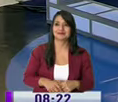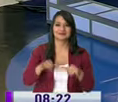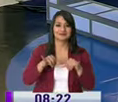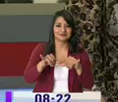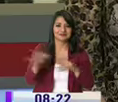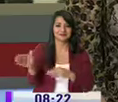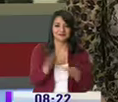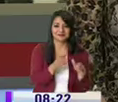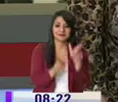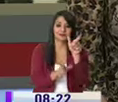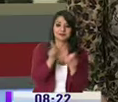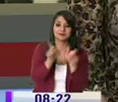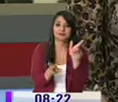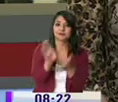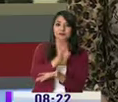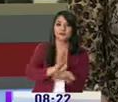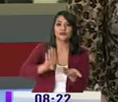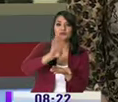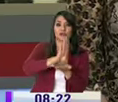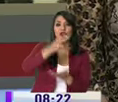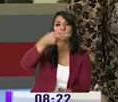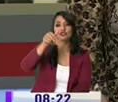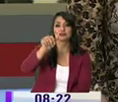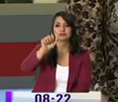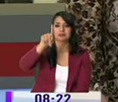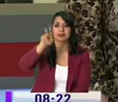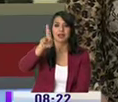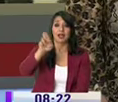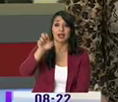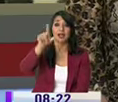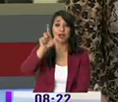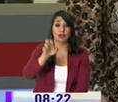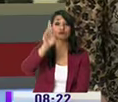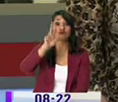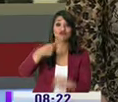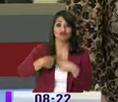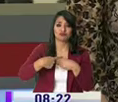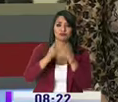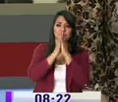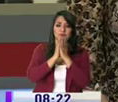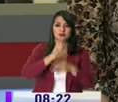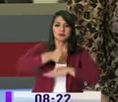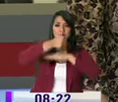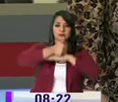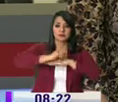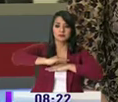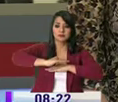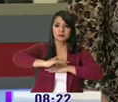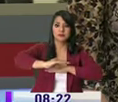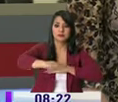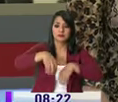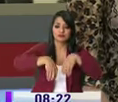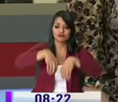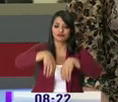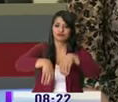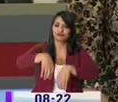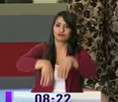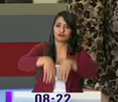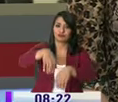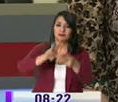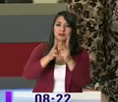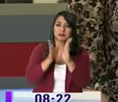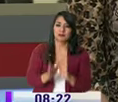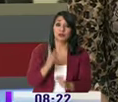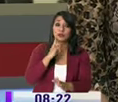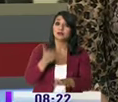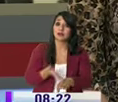Por favor. Le cuento que moradoras de la ciudadela hospitalaria al sur oriente de Quito solicitan a las autoridades competentes el adoquinado de una de las vías del sector. Los vecinos aseguran